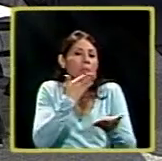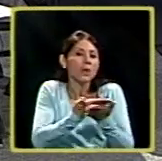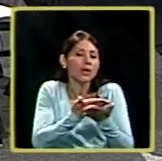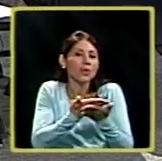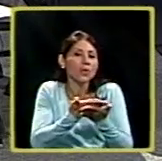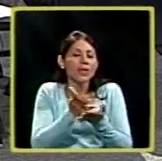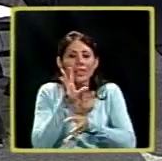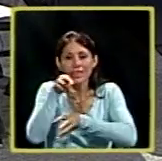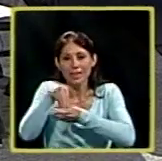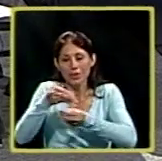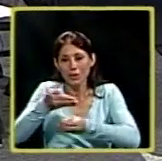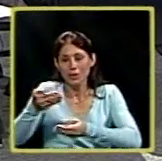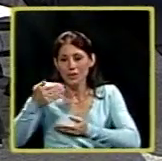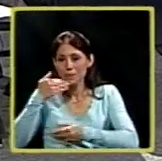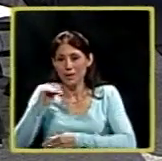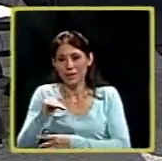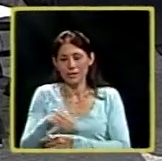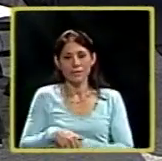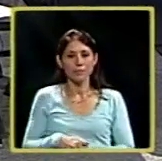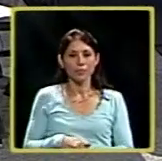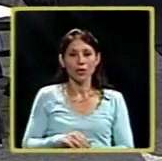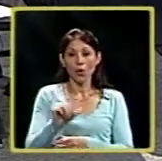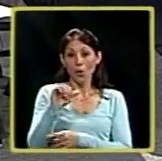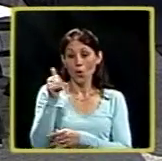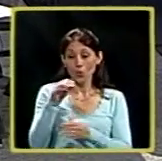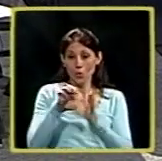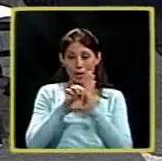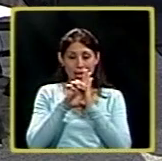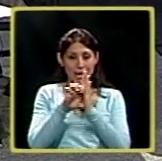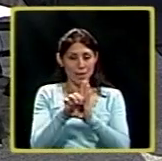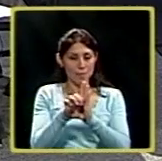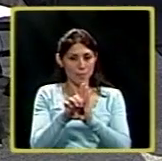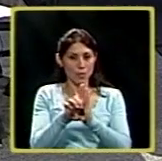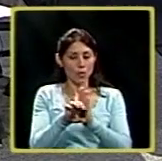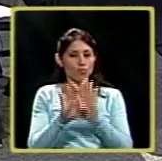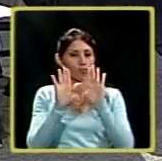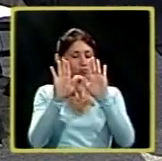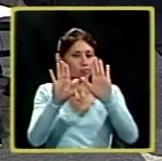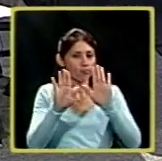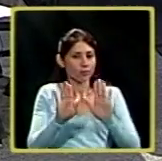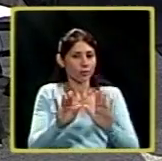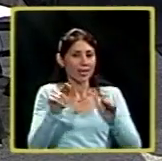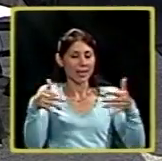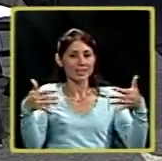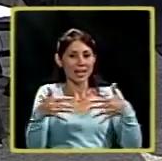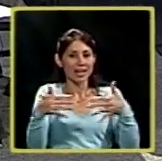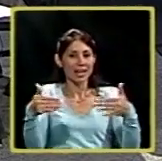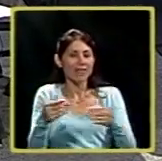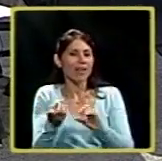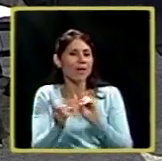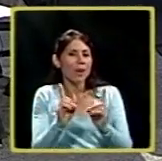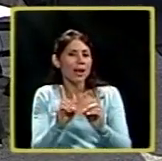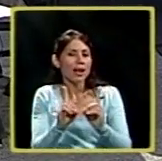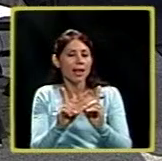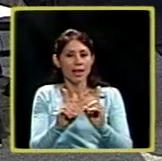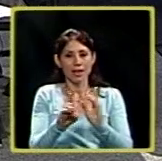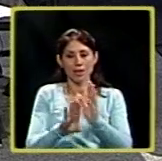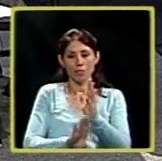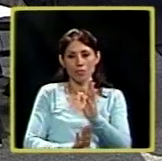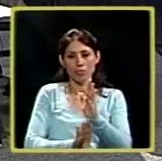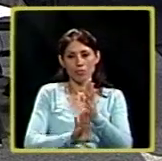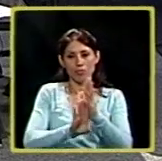Otro ejemplo extraordinario que existe en esa guerra fue el de los cohetes. Von